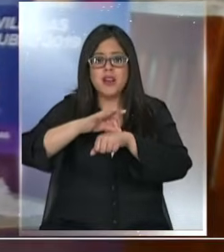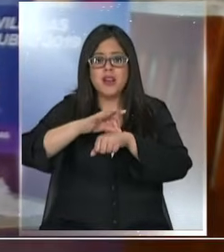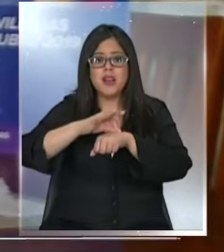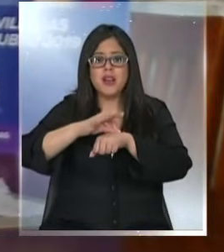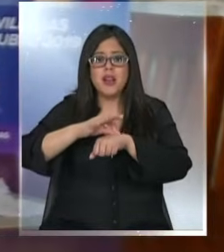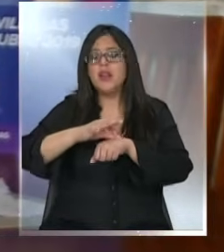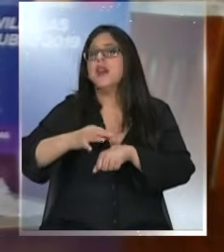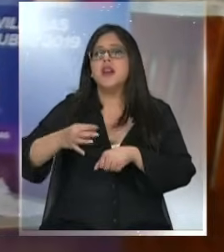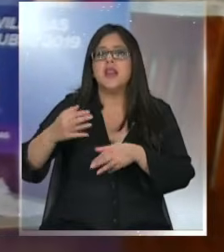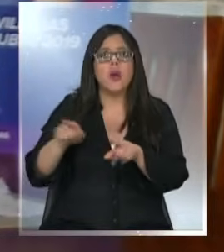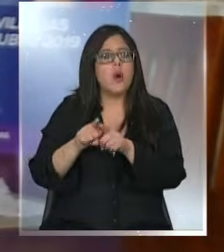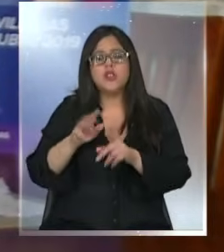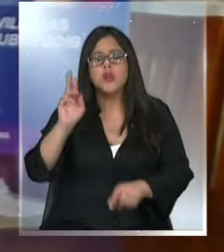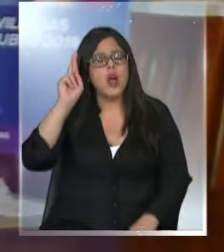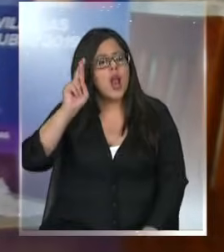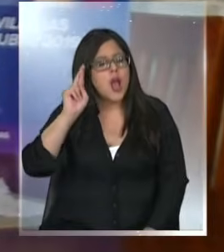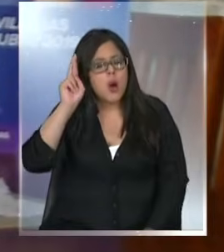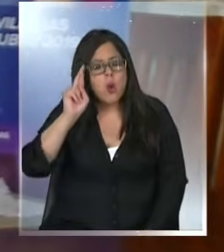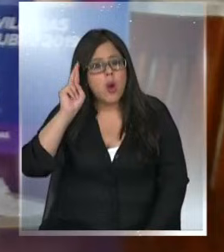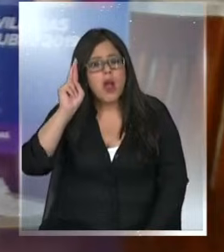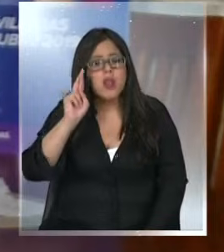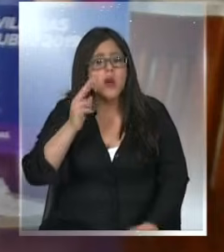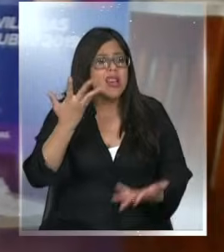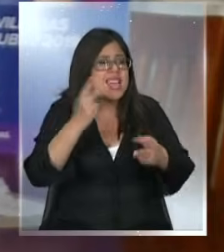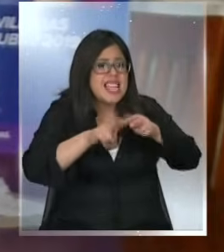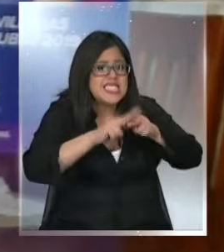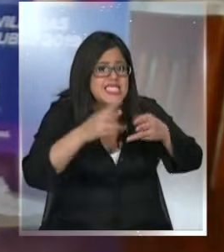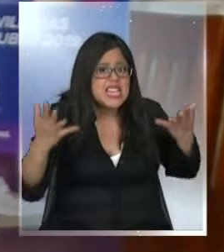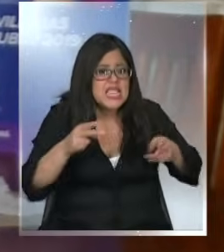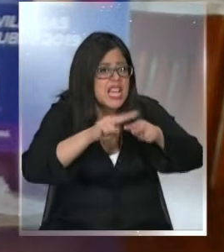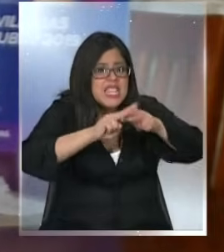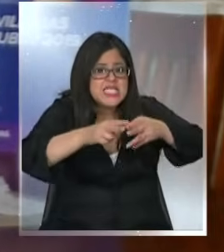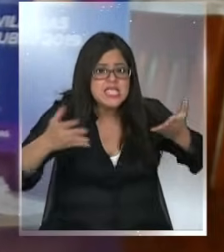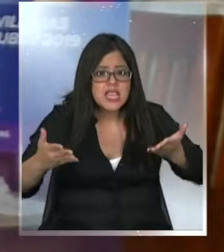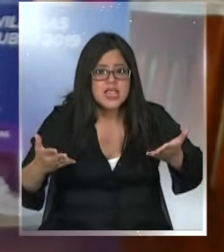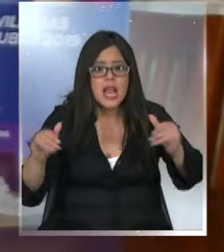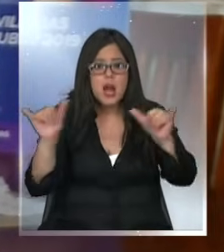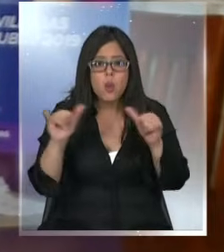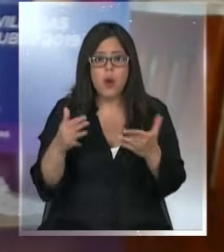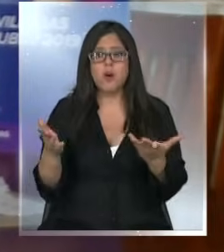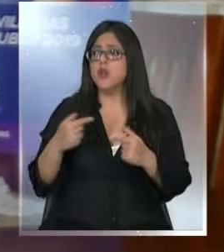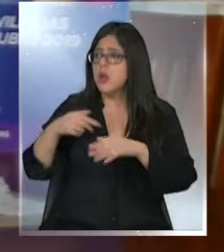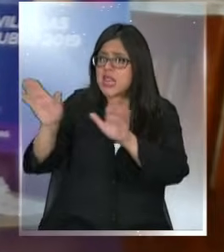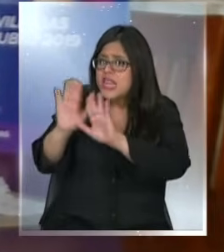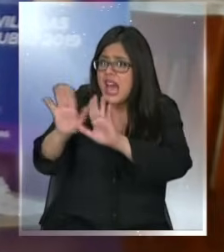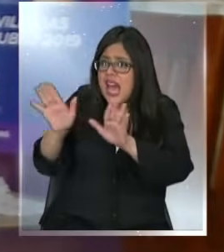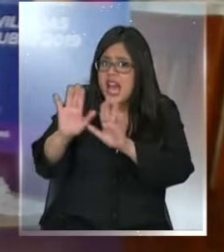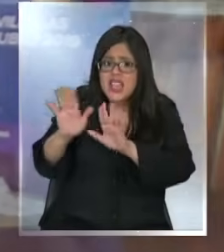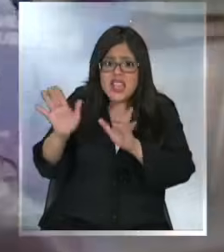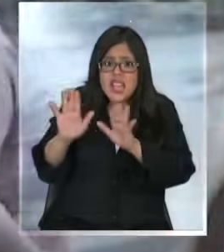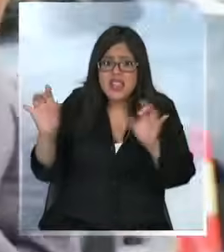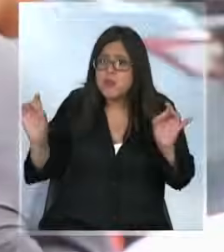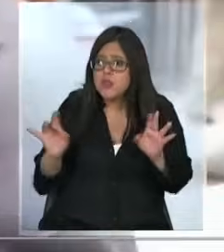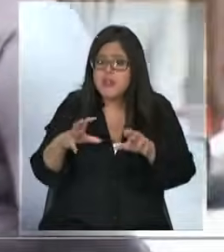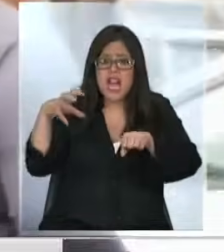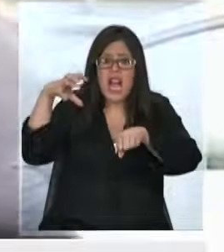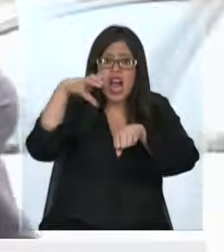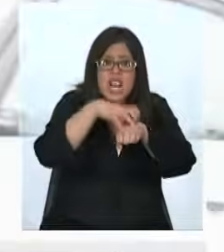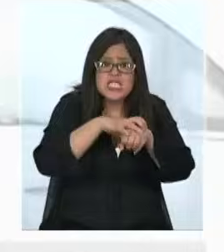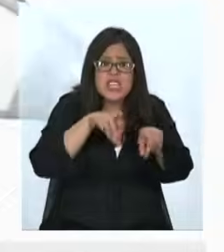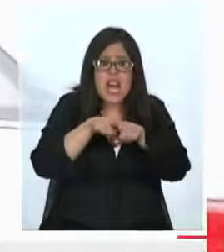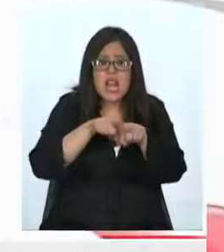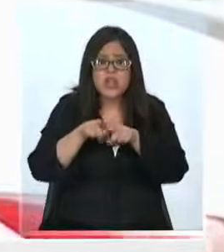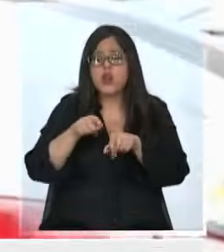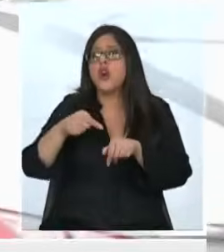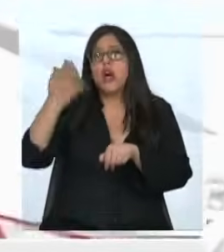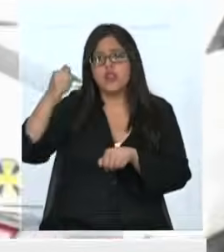es algo que suena a diario, así como que, ¿qué le hiciste? ¿Qué le hiciste? Y yo, nada, lo mordió un ratón. Yo siempre